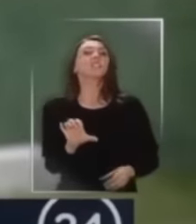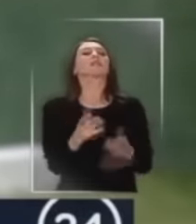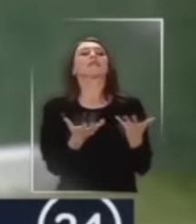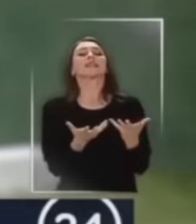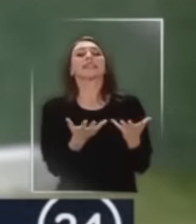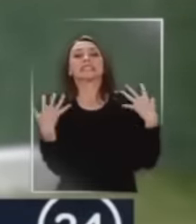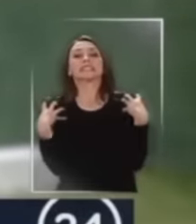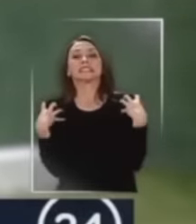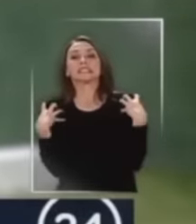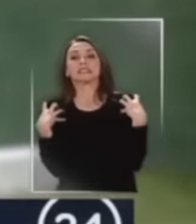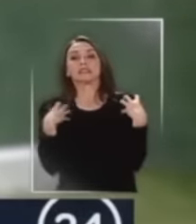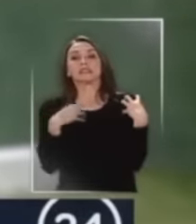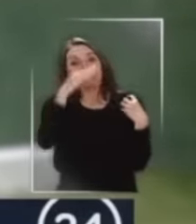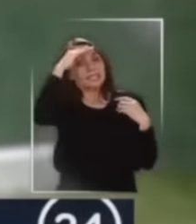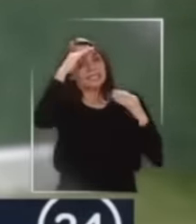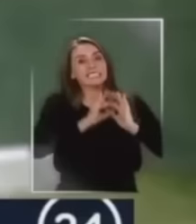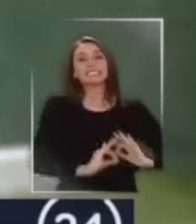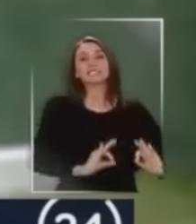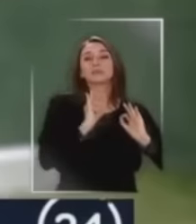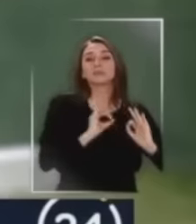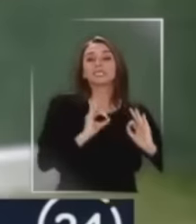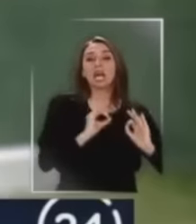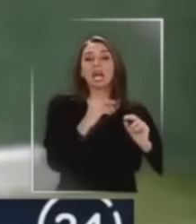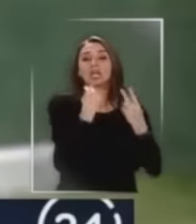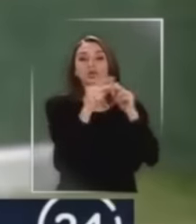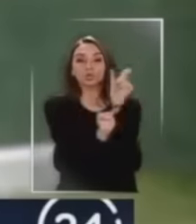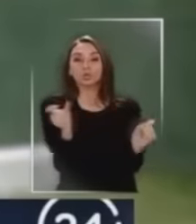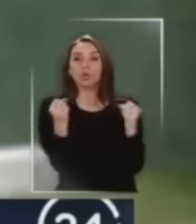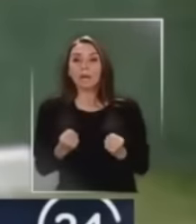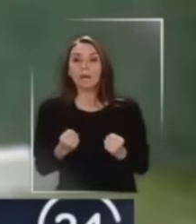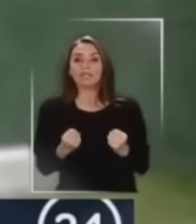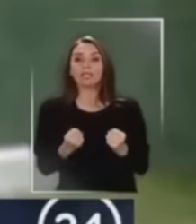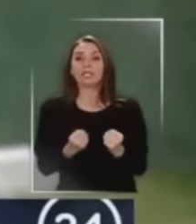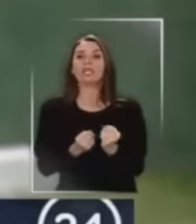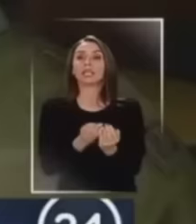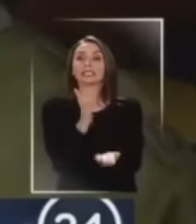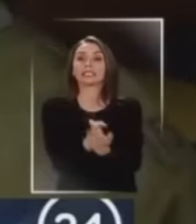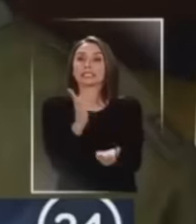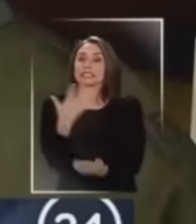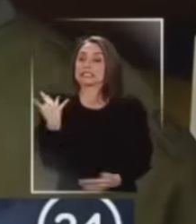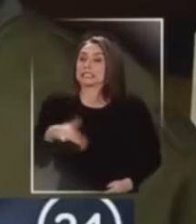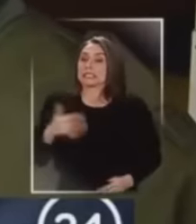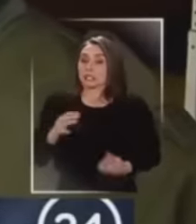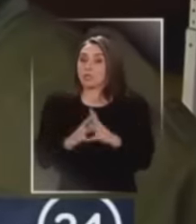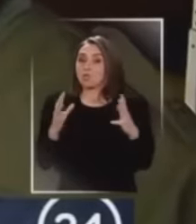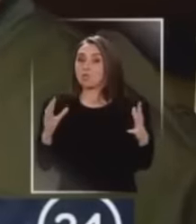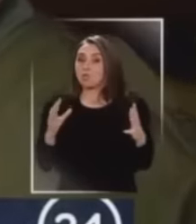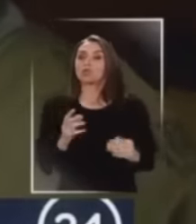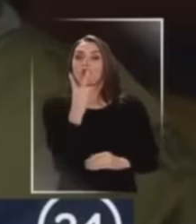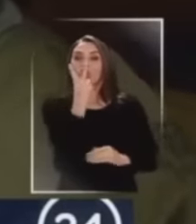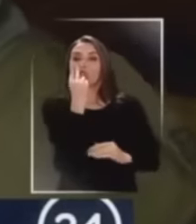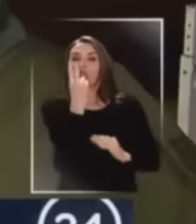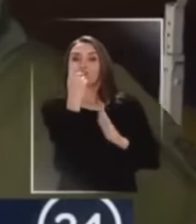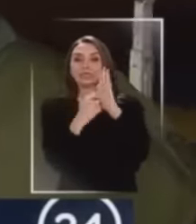radica finalmente su especialidad, sus capacidades a partir de una disciplina extrema. Si bien es cierto, son 12 meses